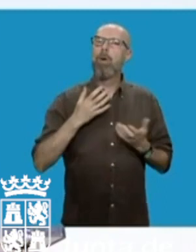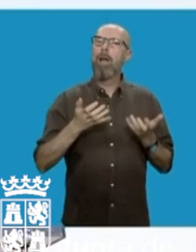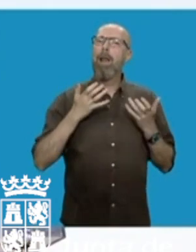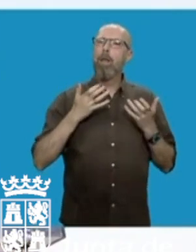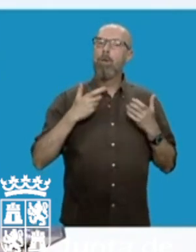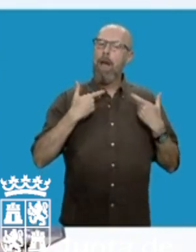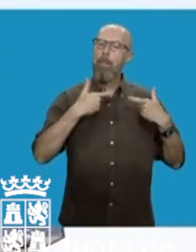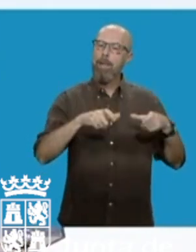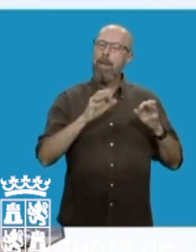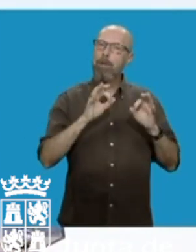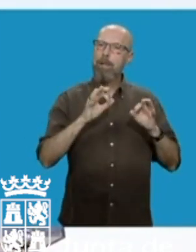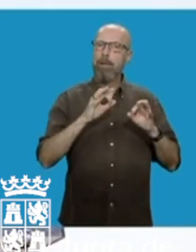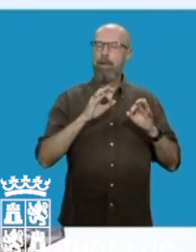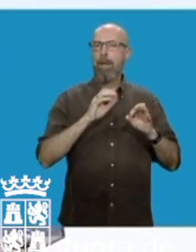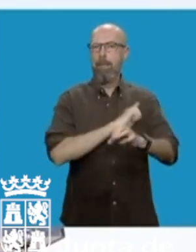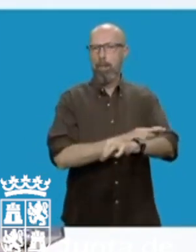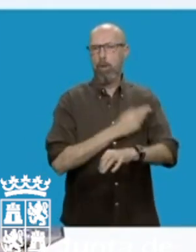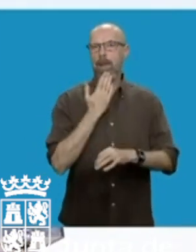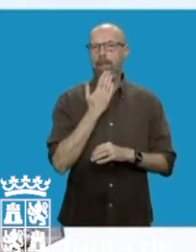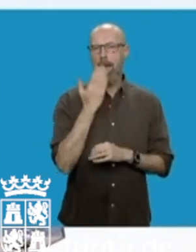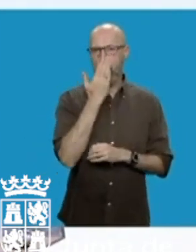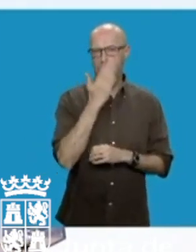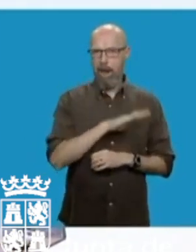de deporte en edad escolar.